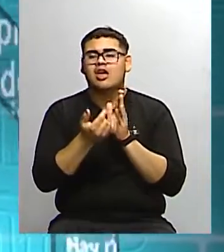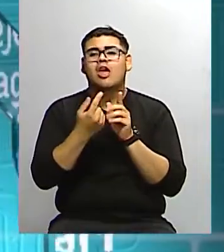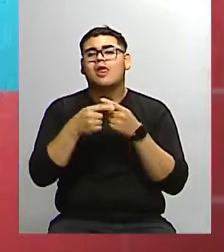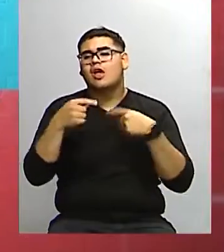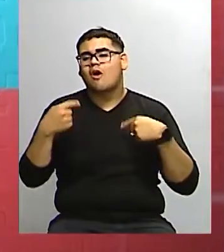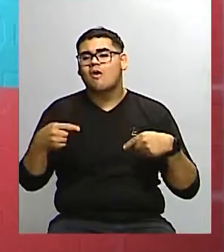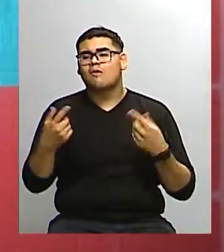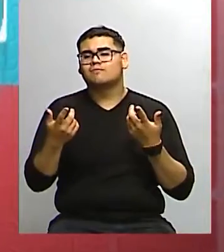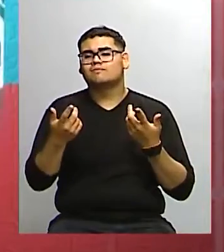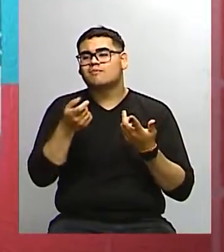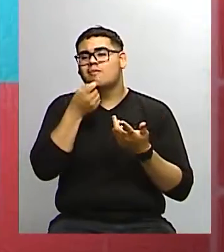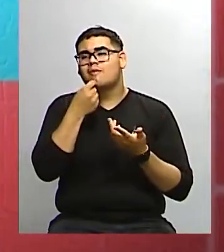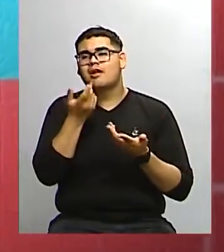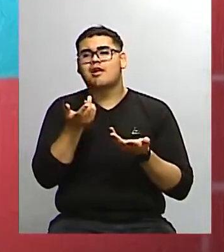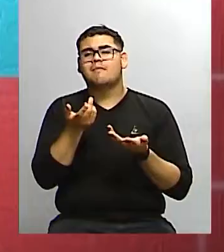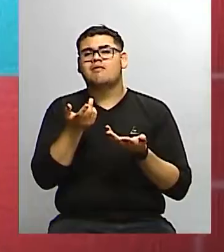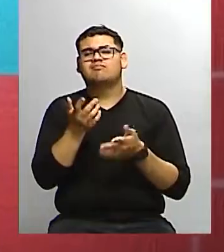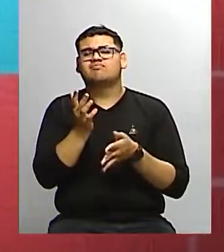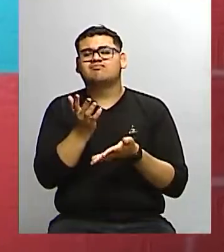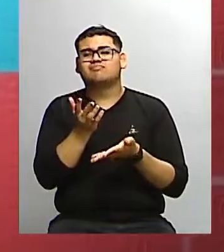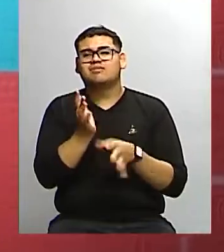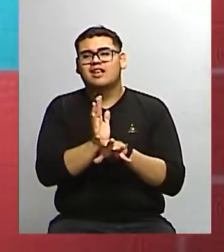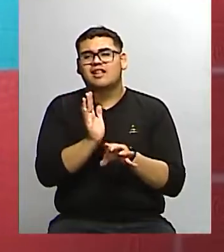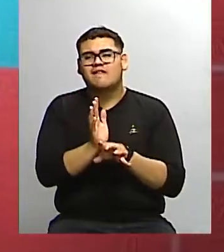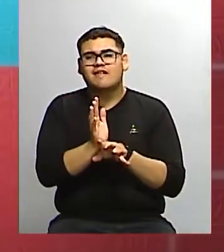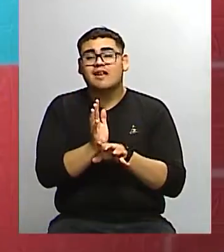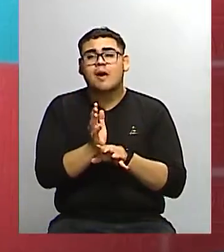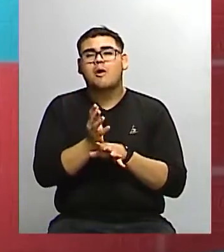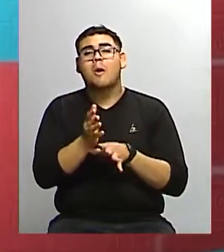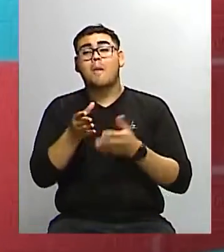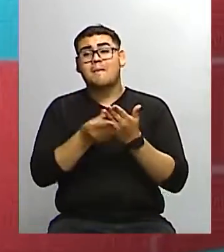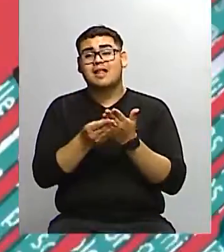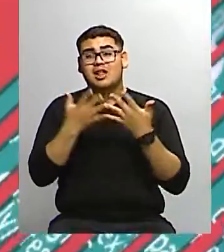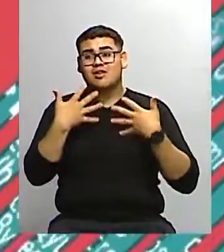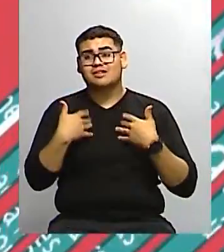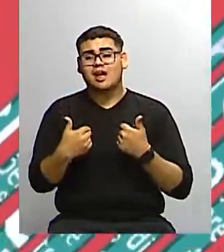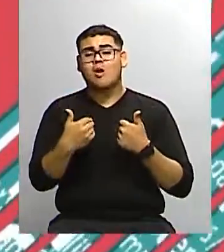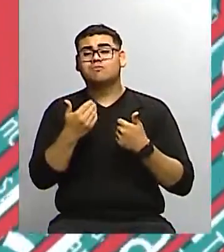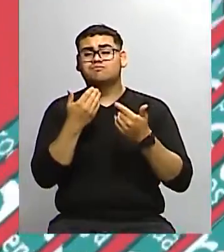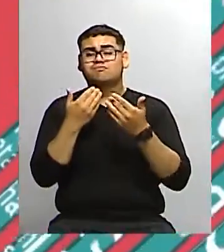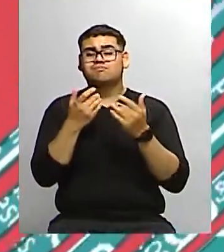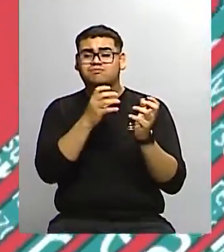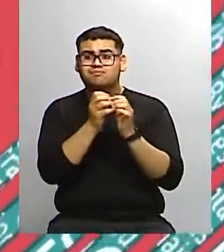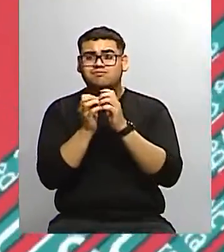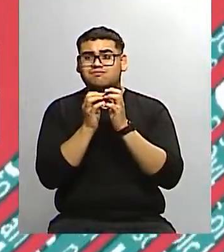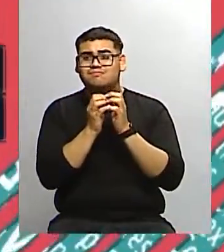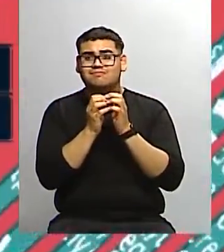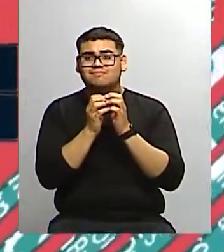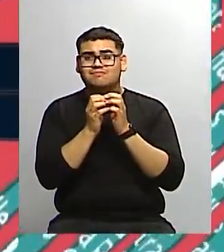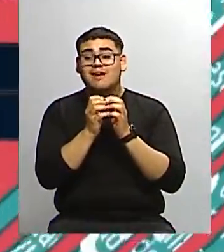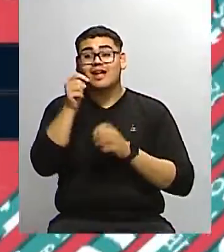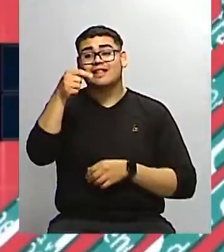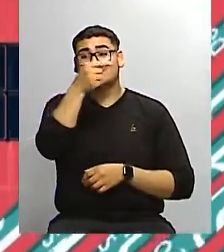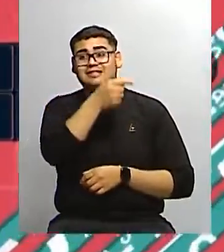abordaje. ¿Qué se refiere a esto? Hablando con el Ministerio de Salud, que es la autoridad de aplicación, tratamos de que se le dé un espacio dentro de esta